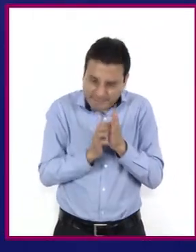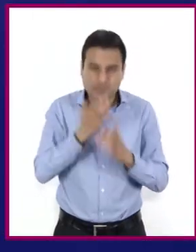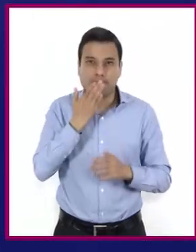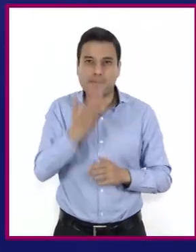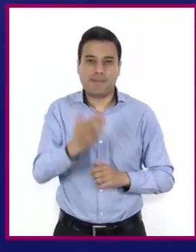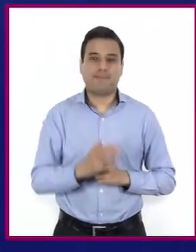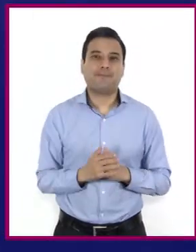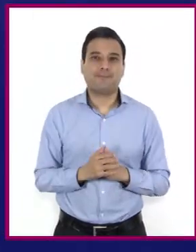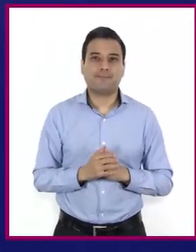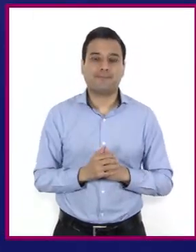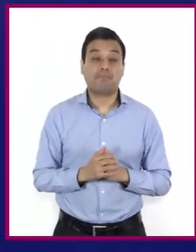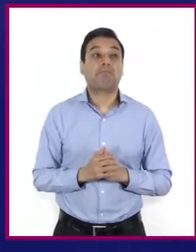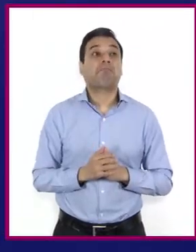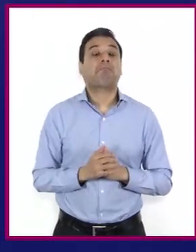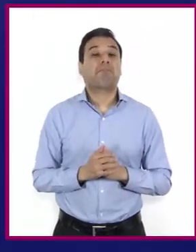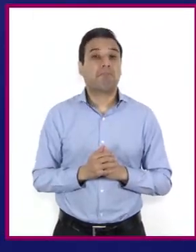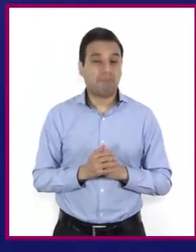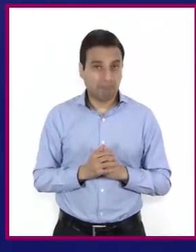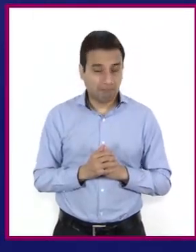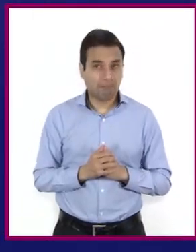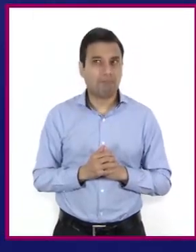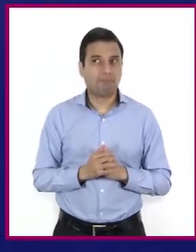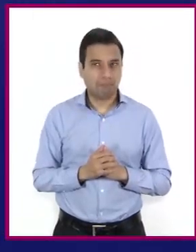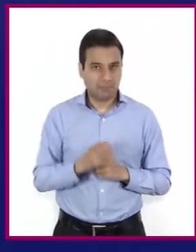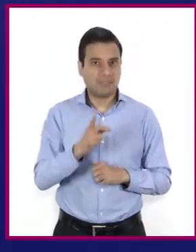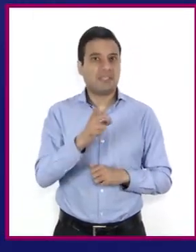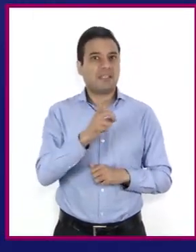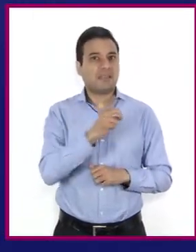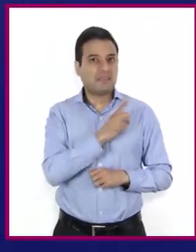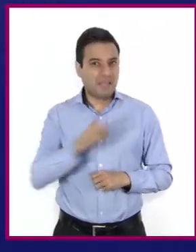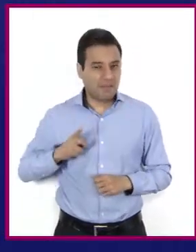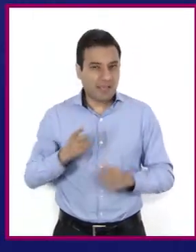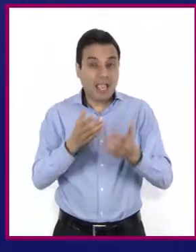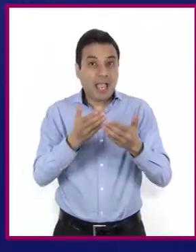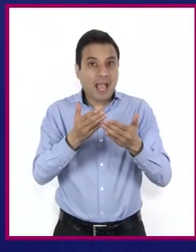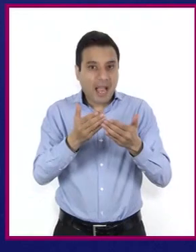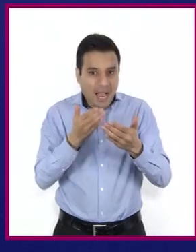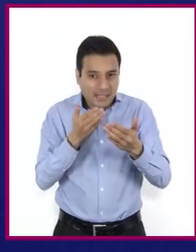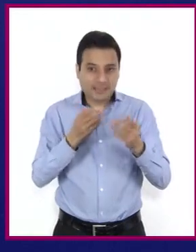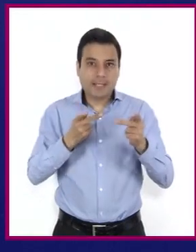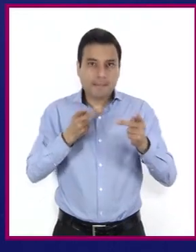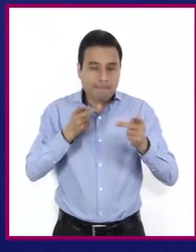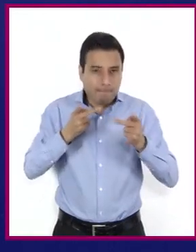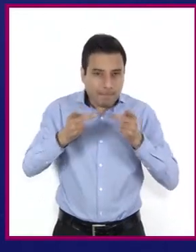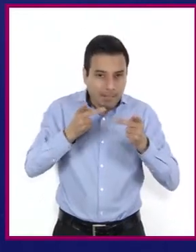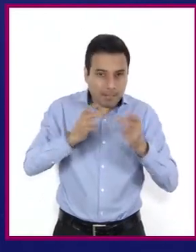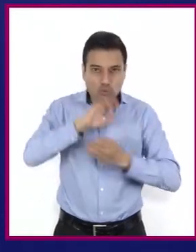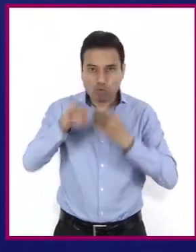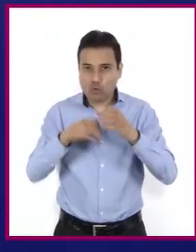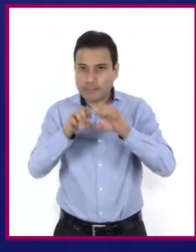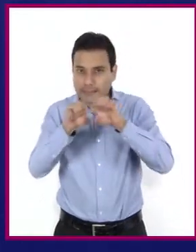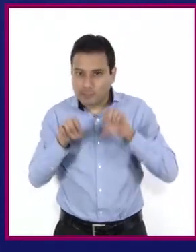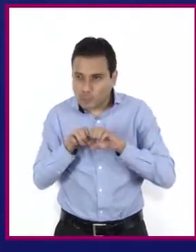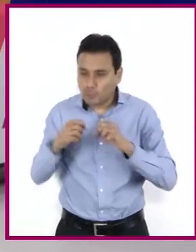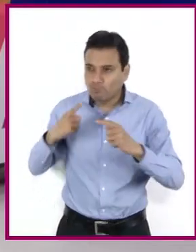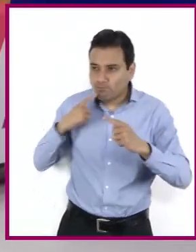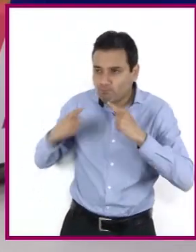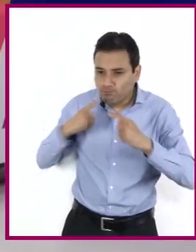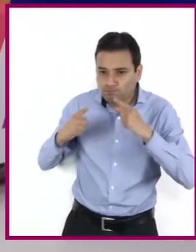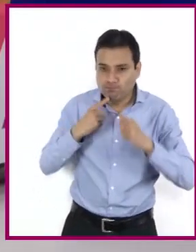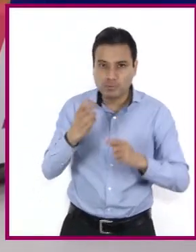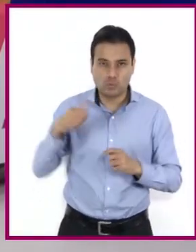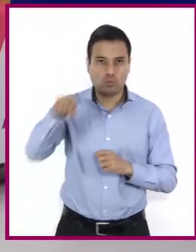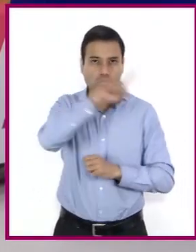posibles. Qué importante es tener una estrategia y que todo el equipo la conozca. Esto ayuda a trabajar enfocados en